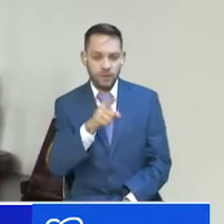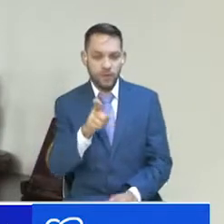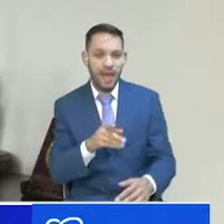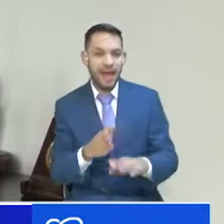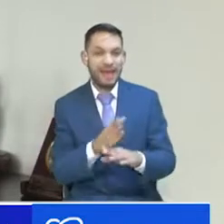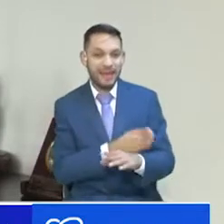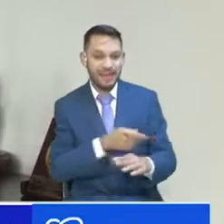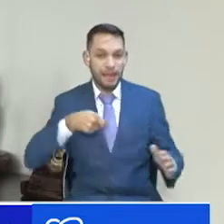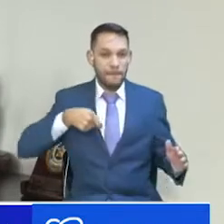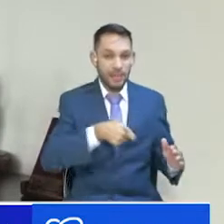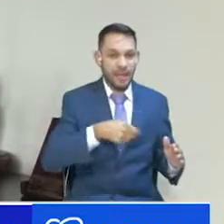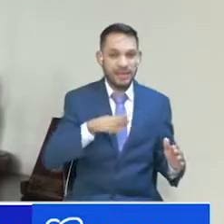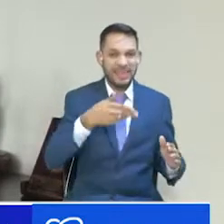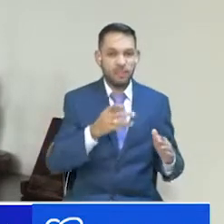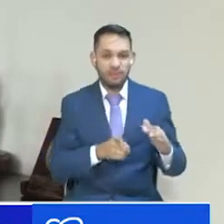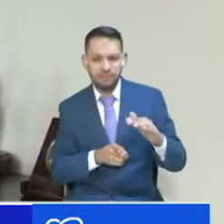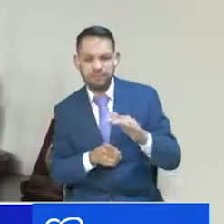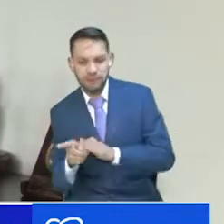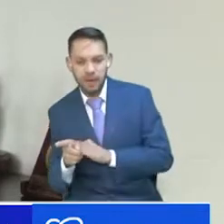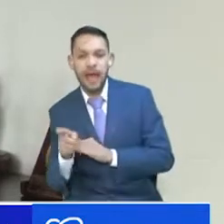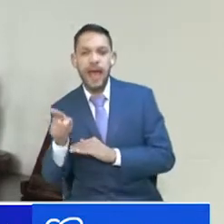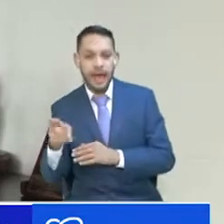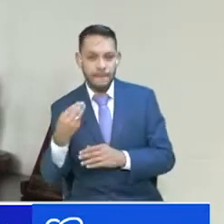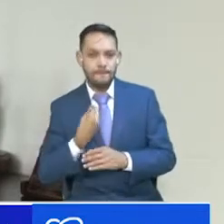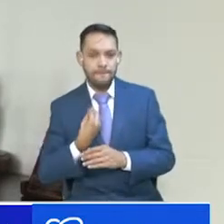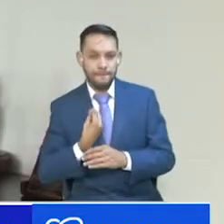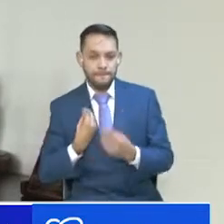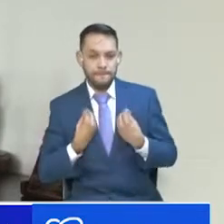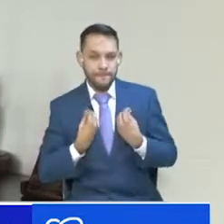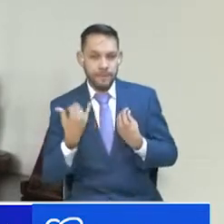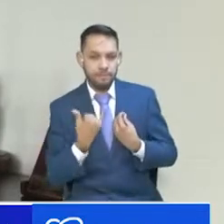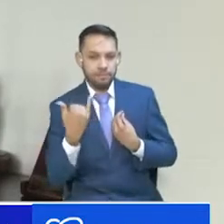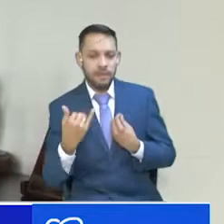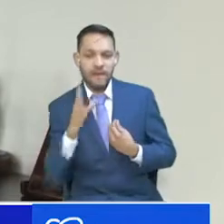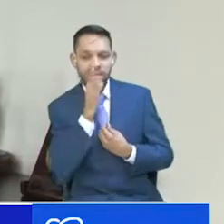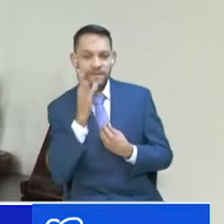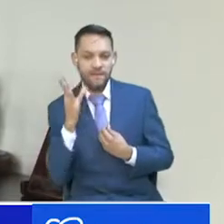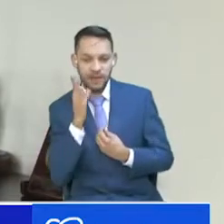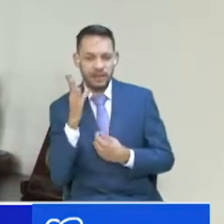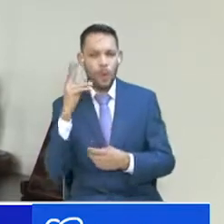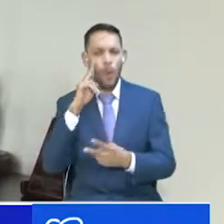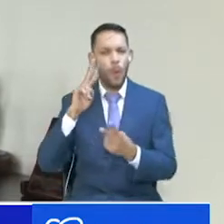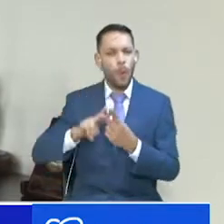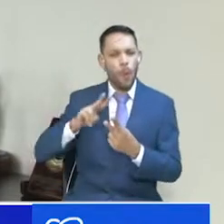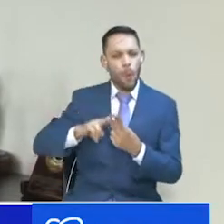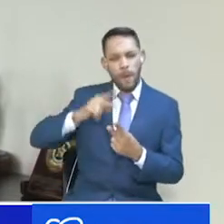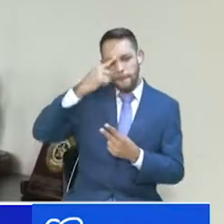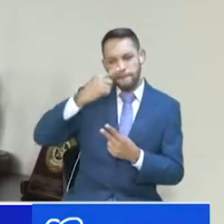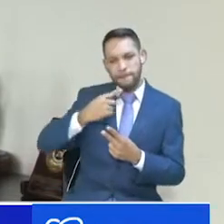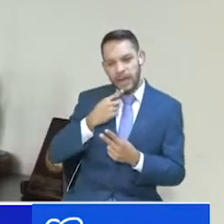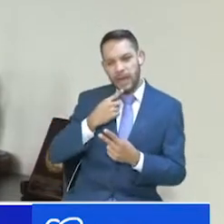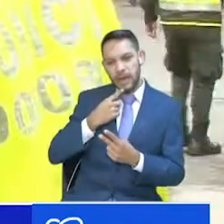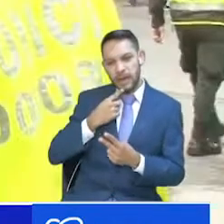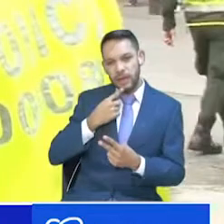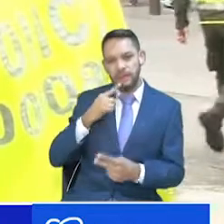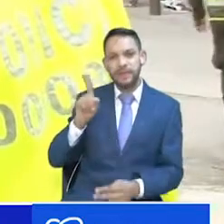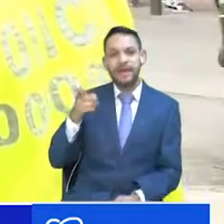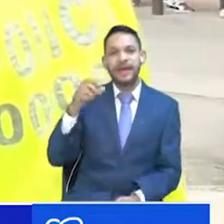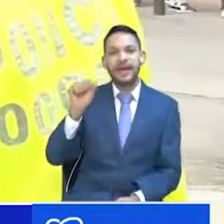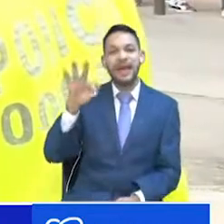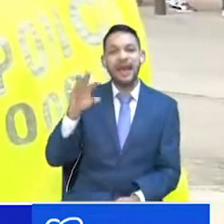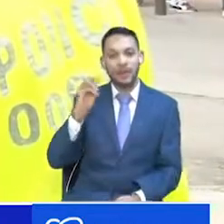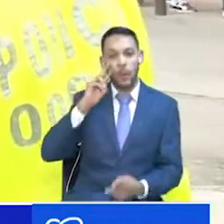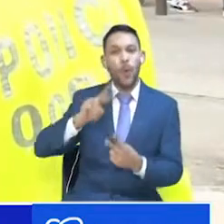ahí logramos conocer su identidad es conocido en ese sector con el área del gato el